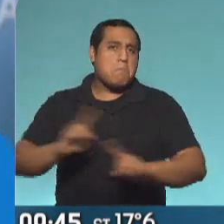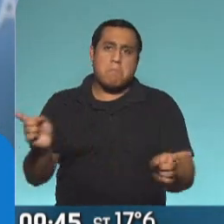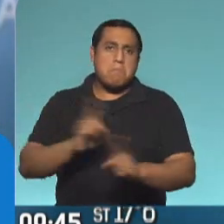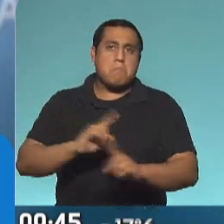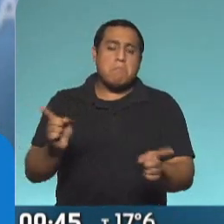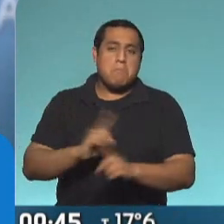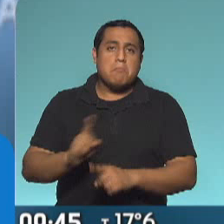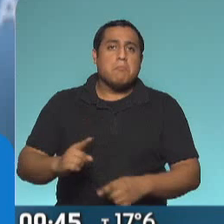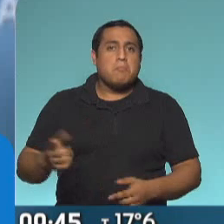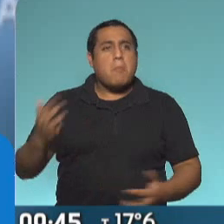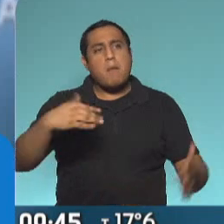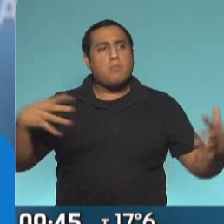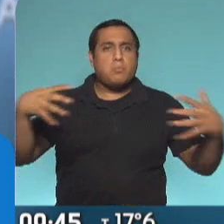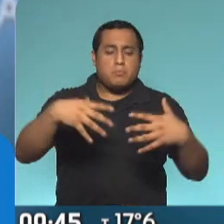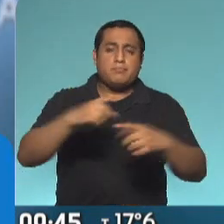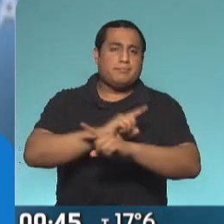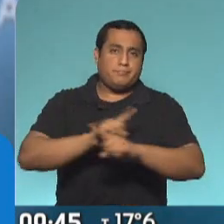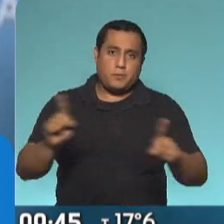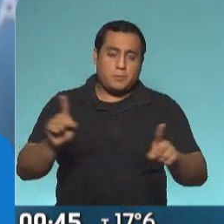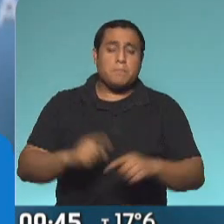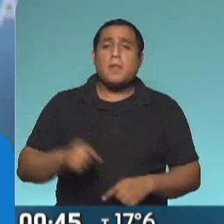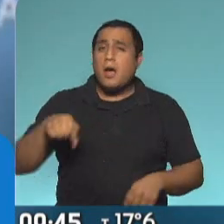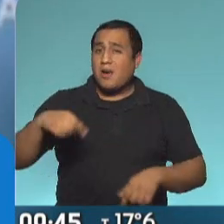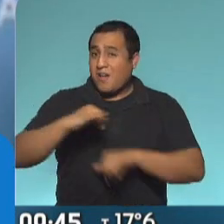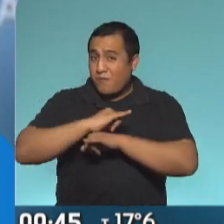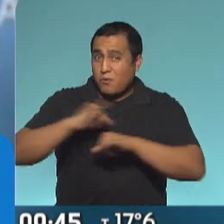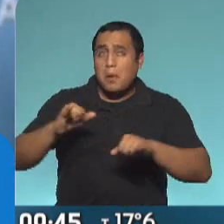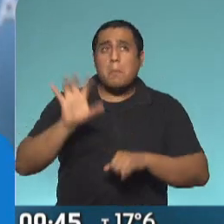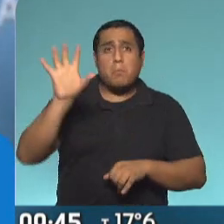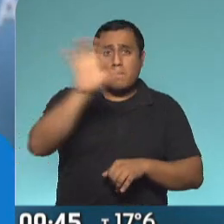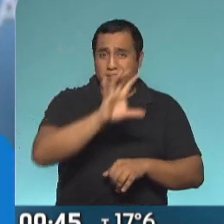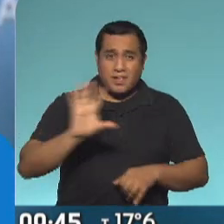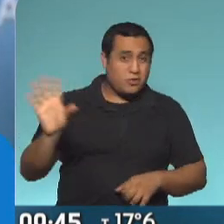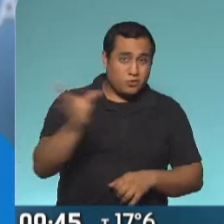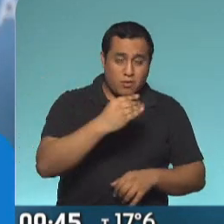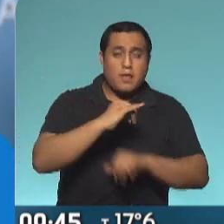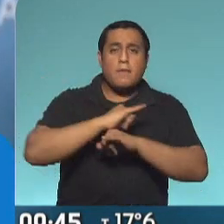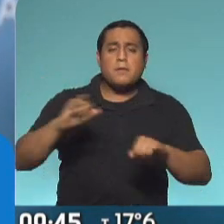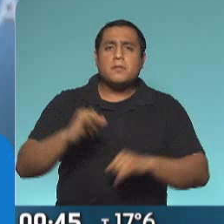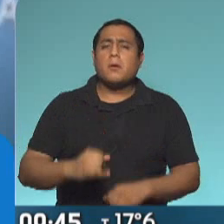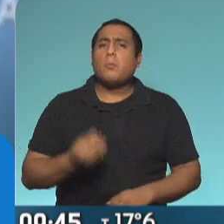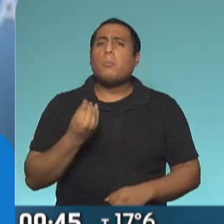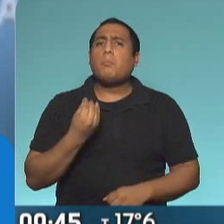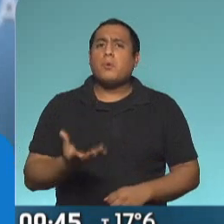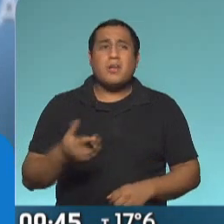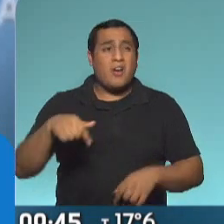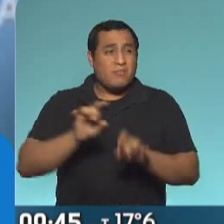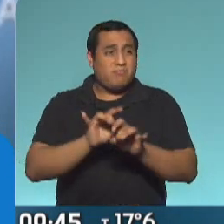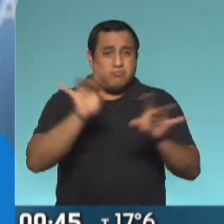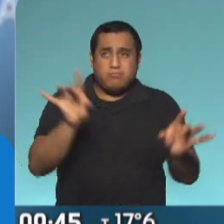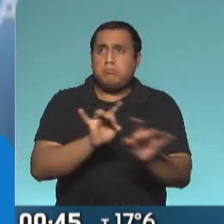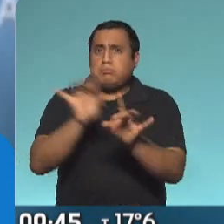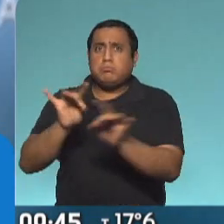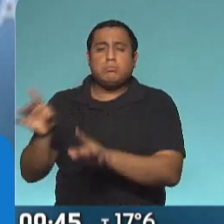reuniones lo que se hizo ahora fue informar a todas las jurisdicciones que el motivo de los brotes que están